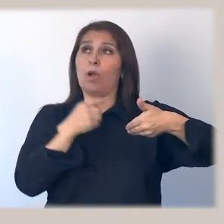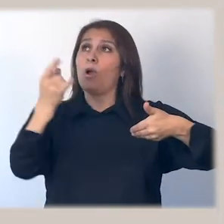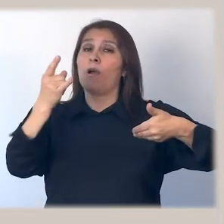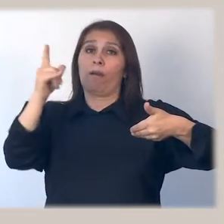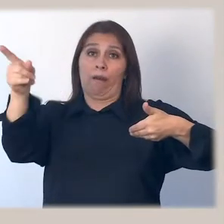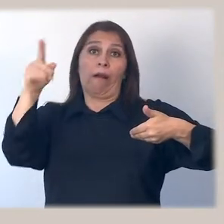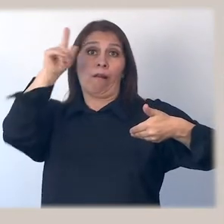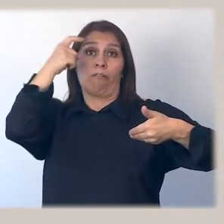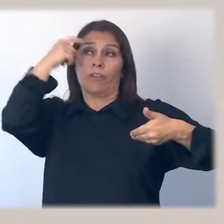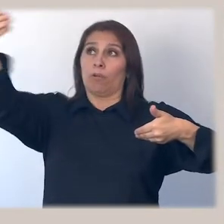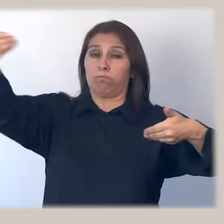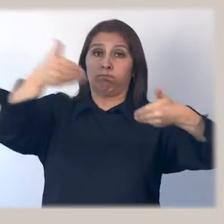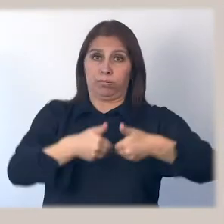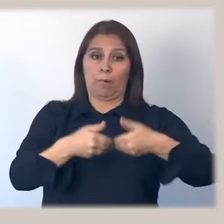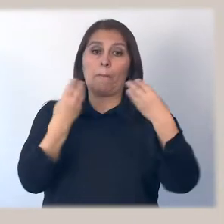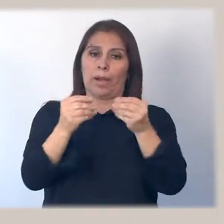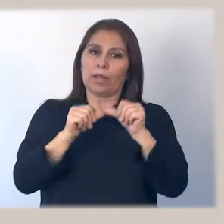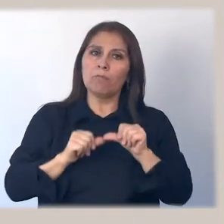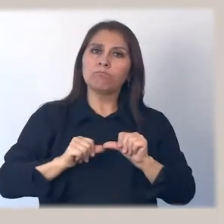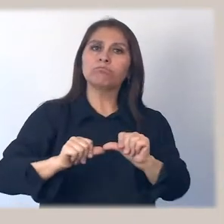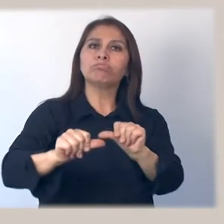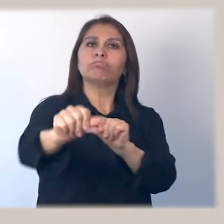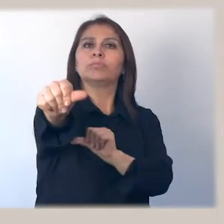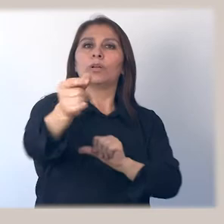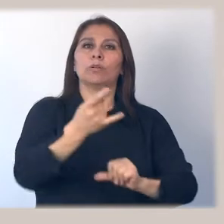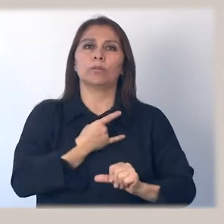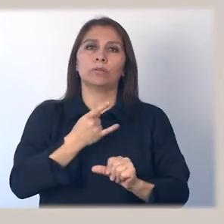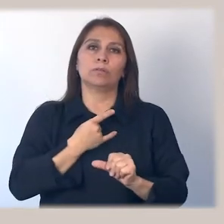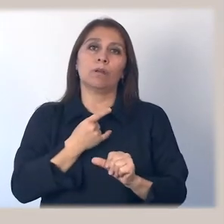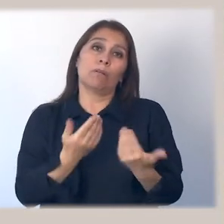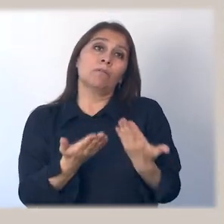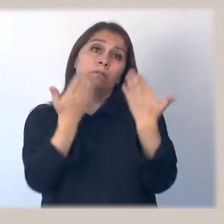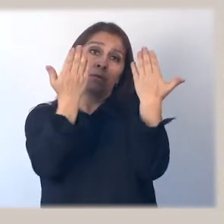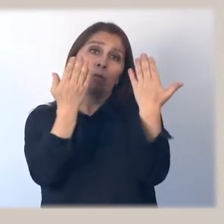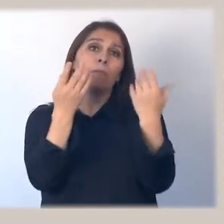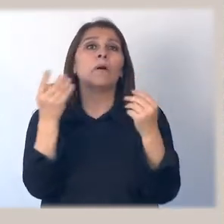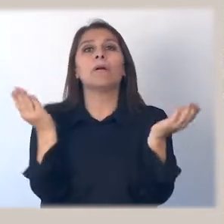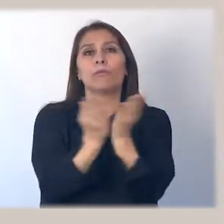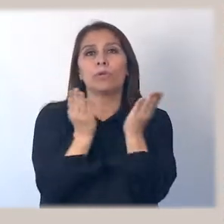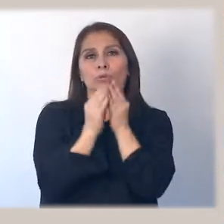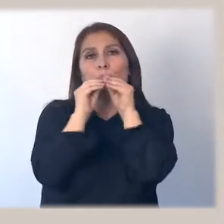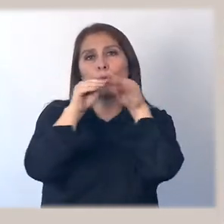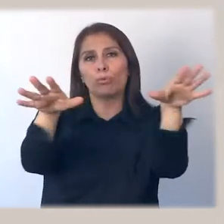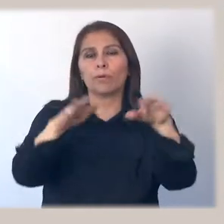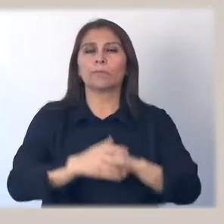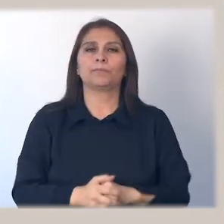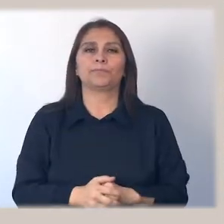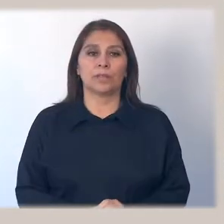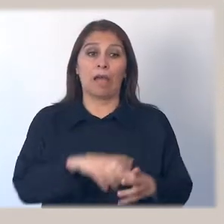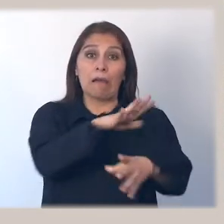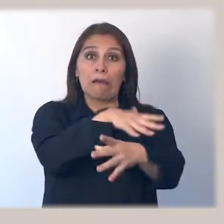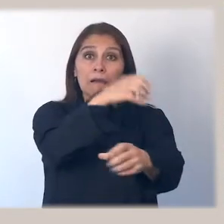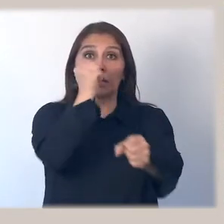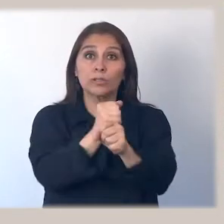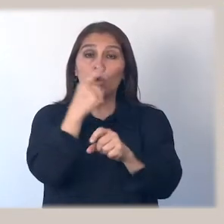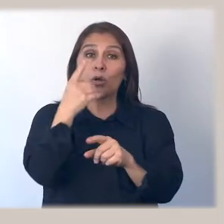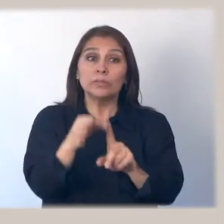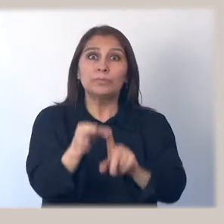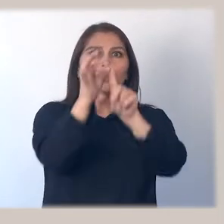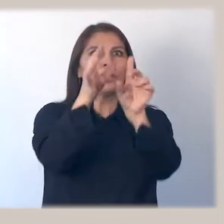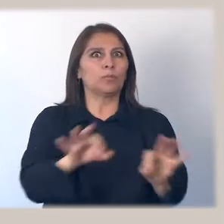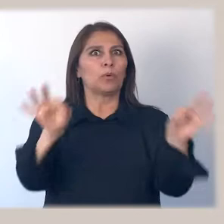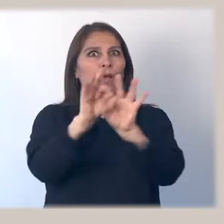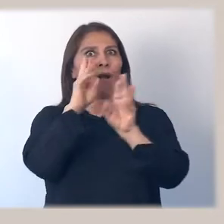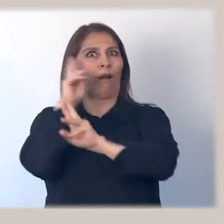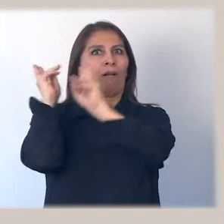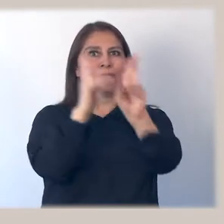propios dedicados exclusivamente al sostenimiento de la universidad como bien público de la educación. Dicha gestión es